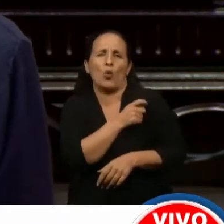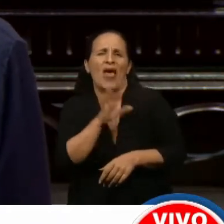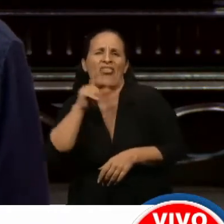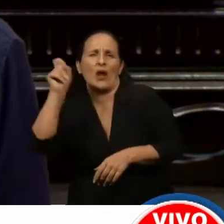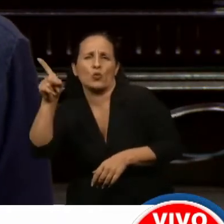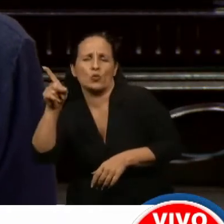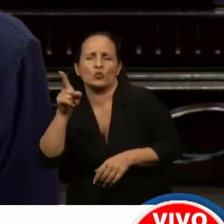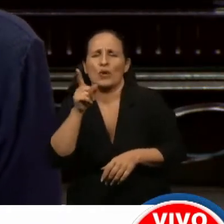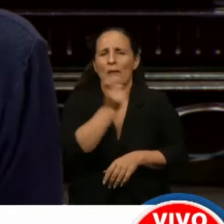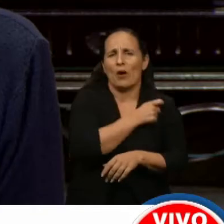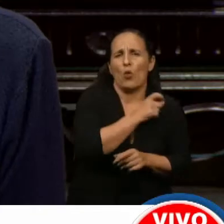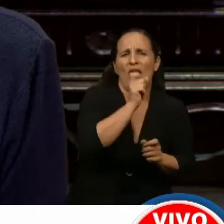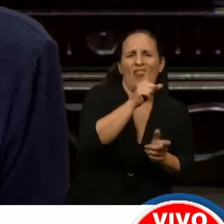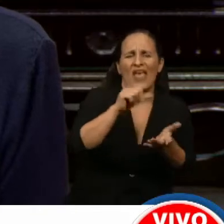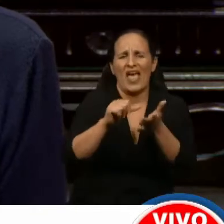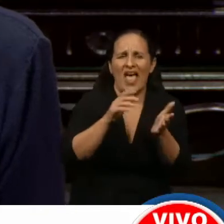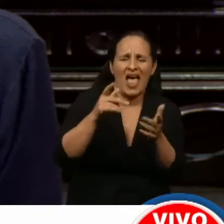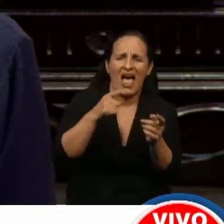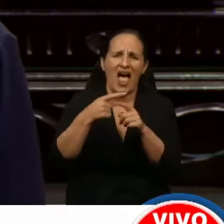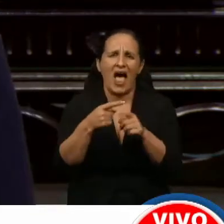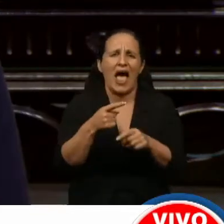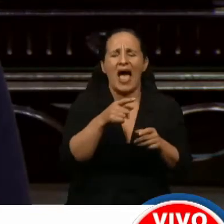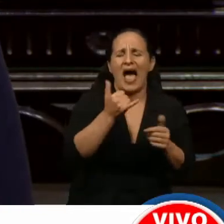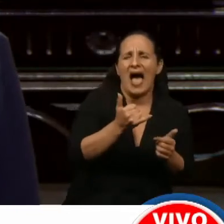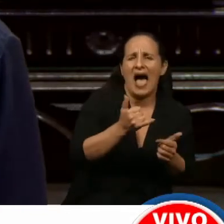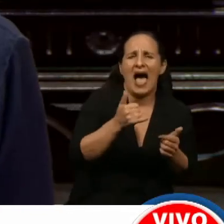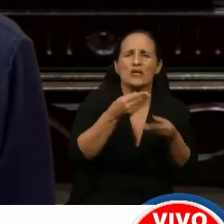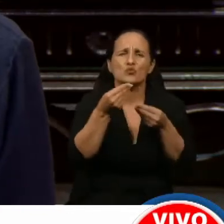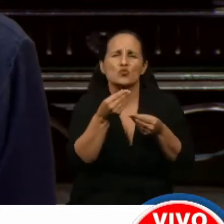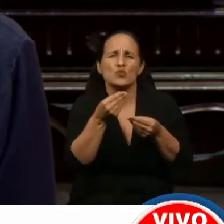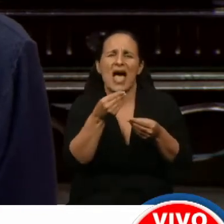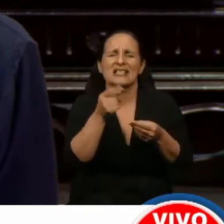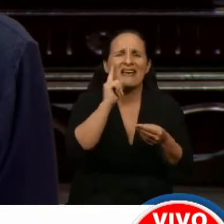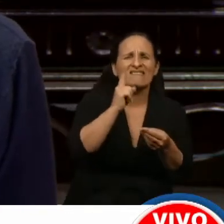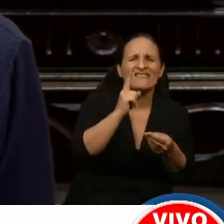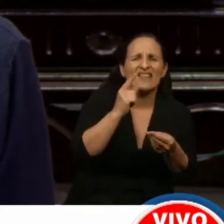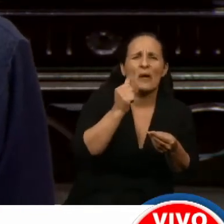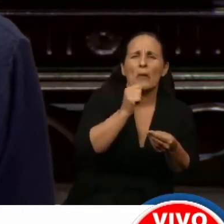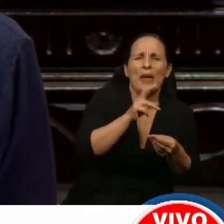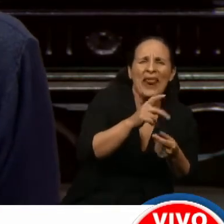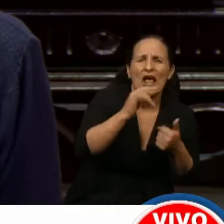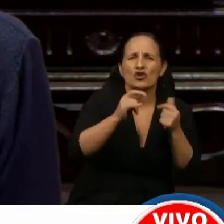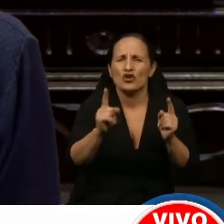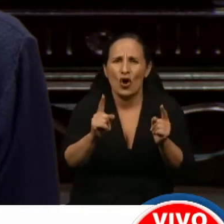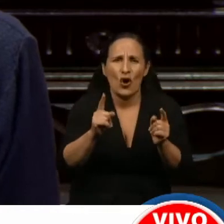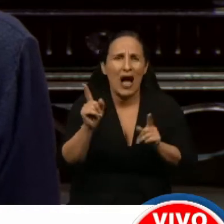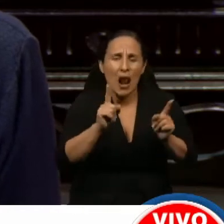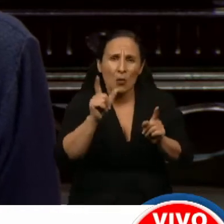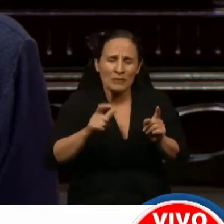o de algún lugar, o si era un veneno o no era un veneno, hubo un montón de gente que tuvo miedo de